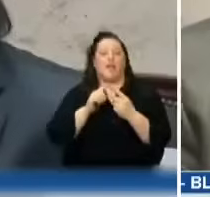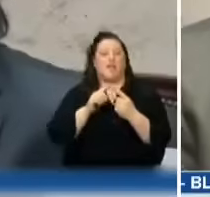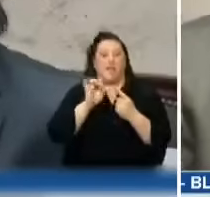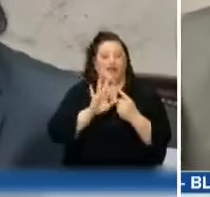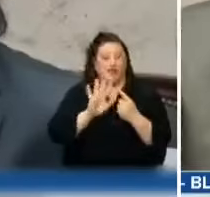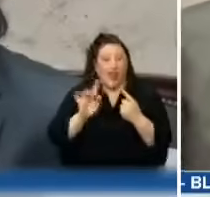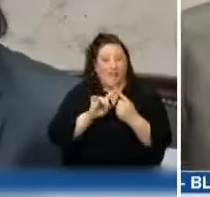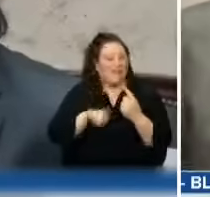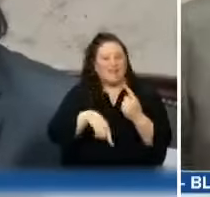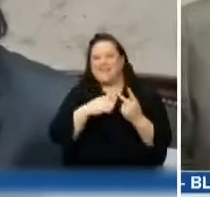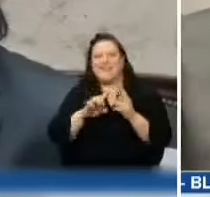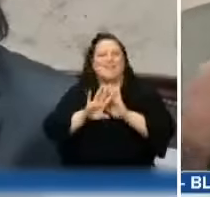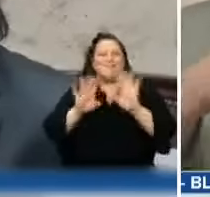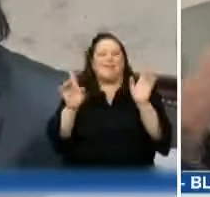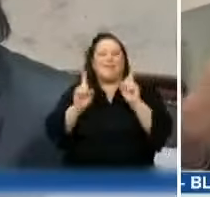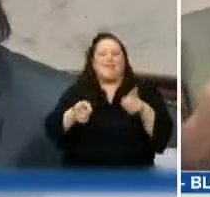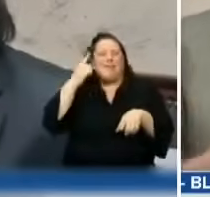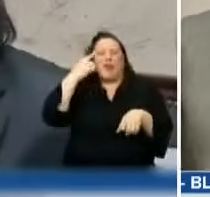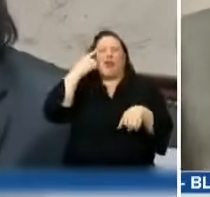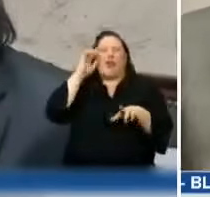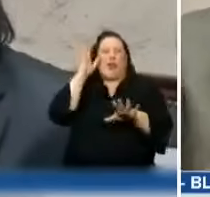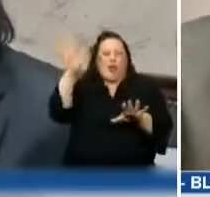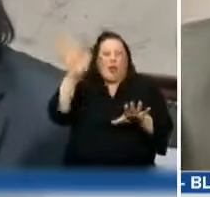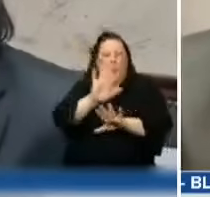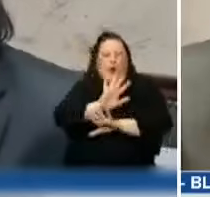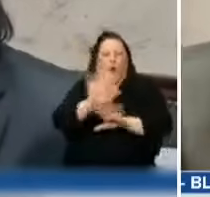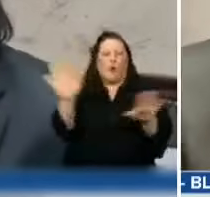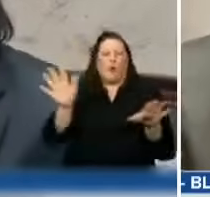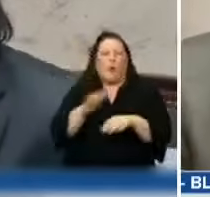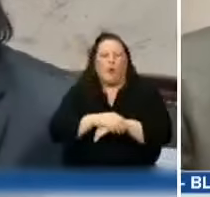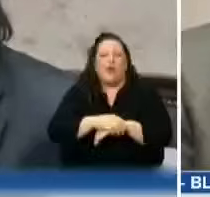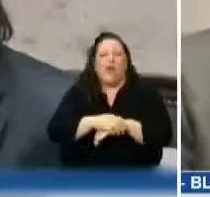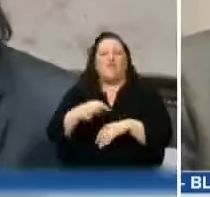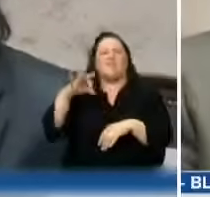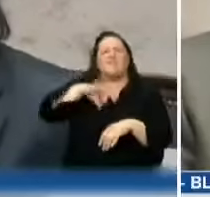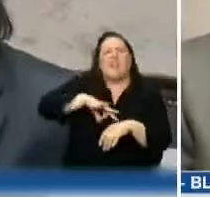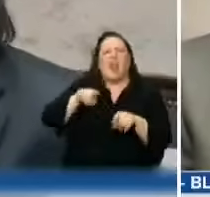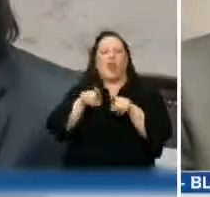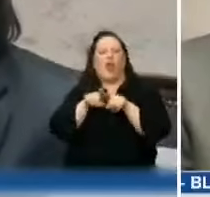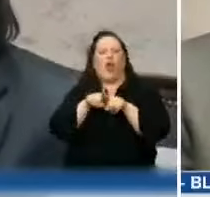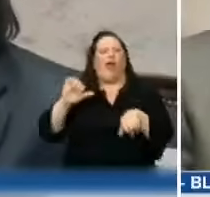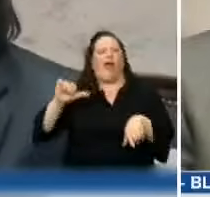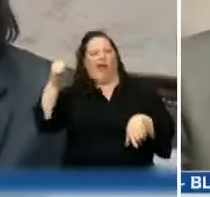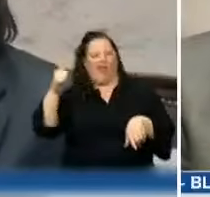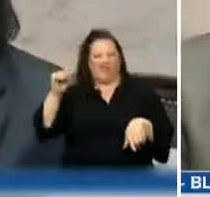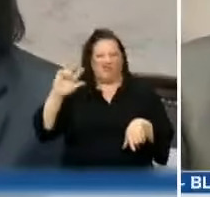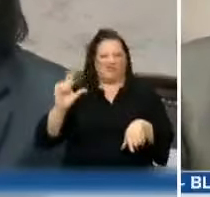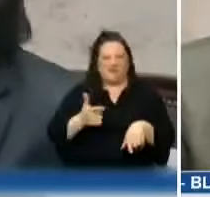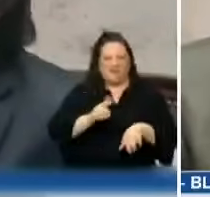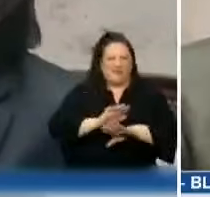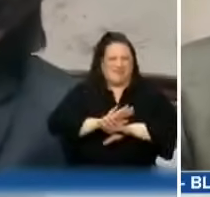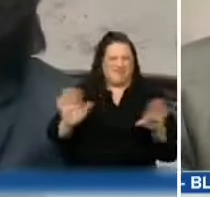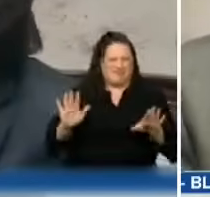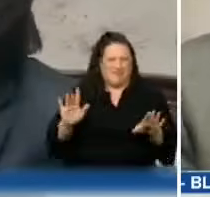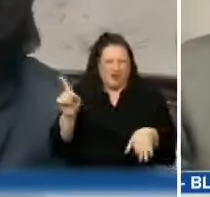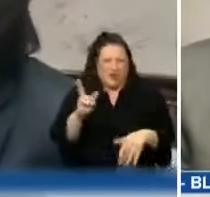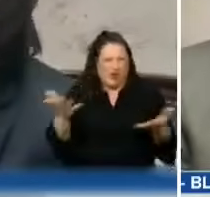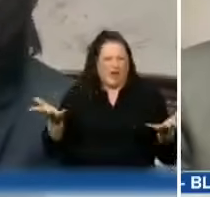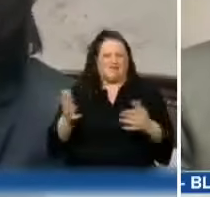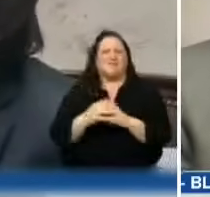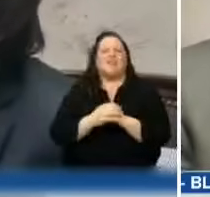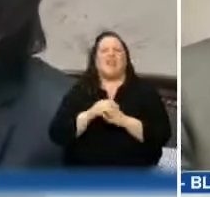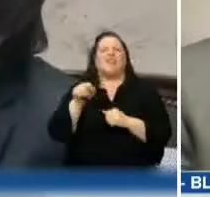la decisión de eliminar ganancias, fue la primera que tuiteó diciendo que no era el momento y no era lo adecuado. Además de Patricia Bullrich, ¿quién otros? Por ejemplo,